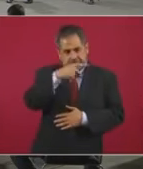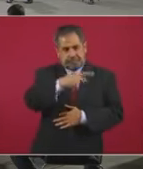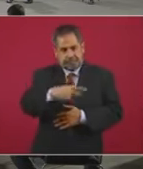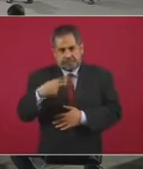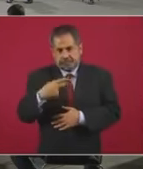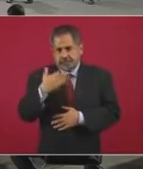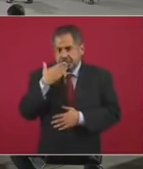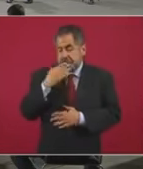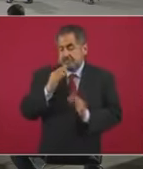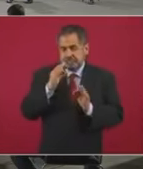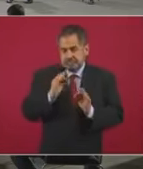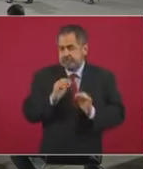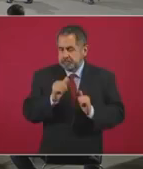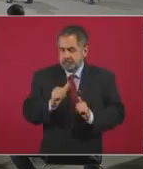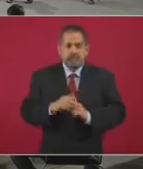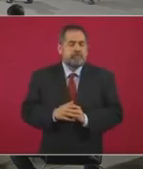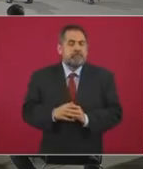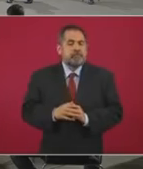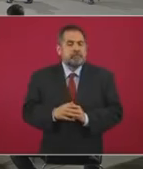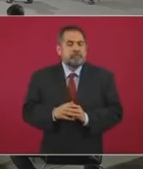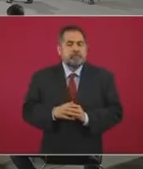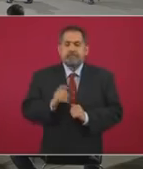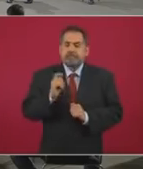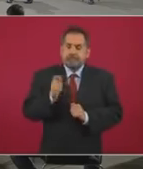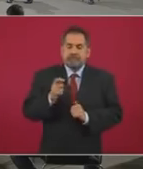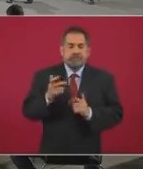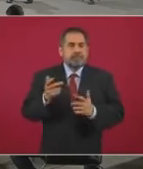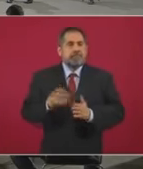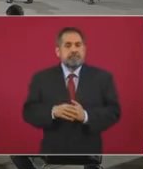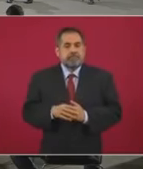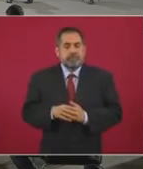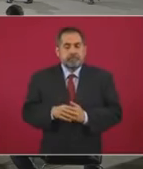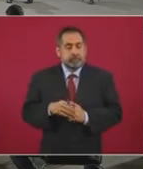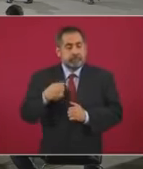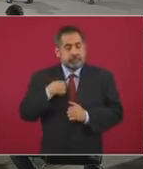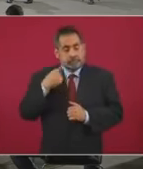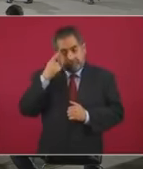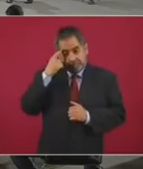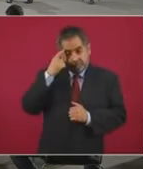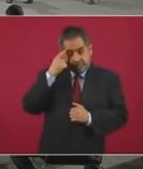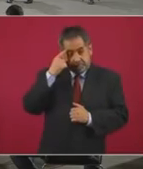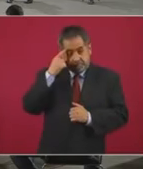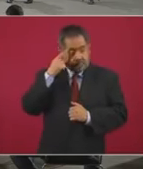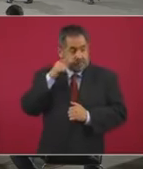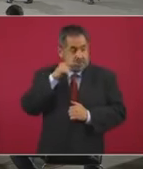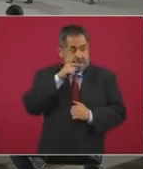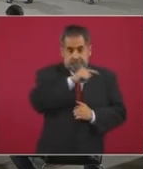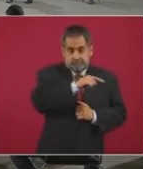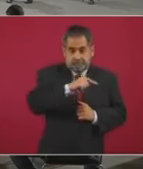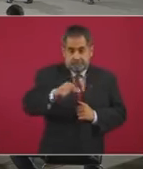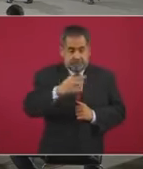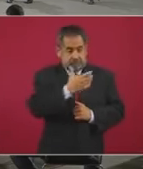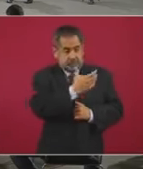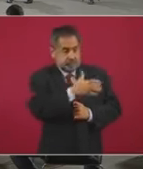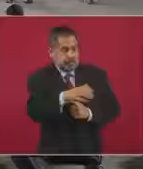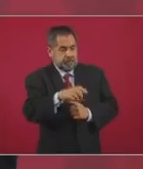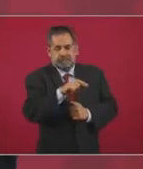pregunta. Tenemos que ir sustituyendo esos cultivos.